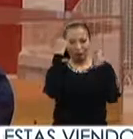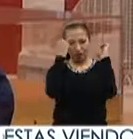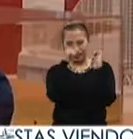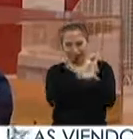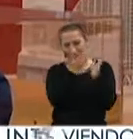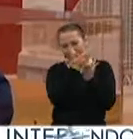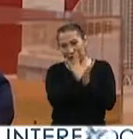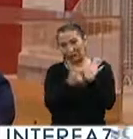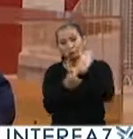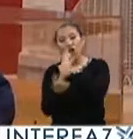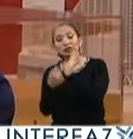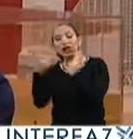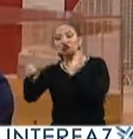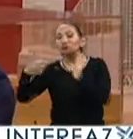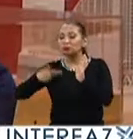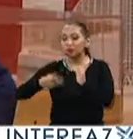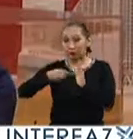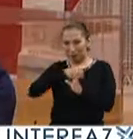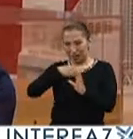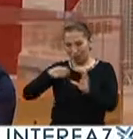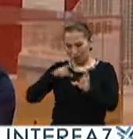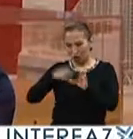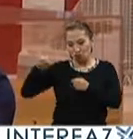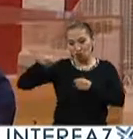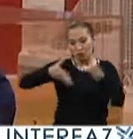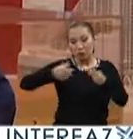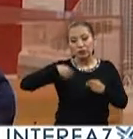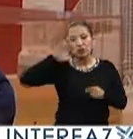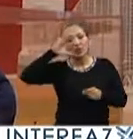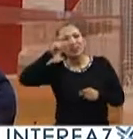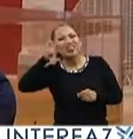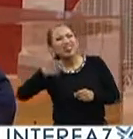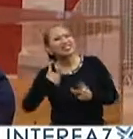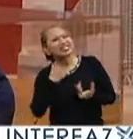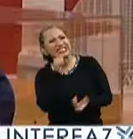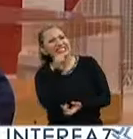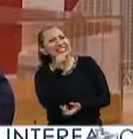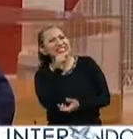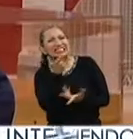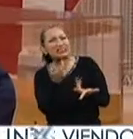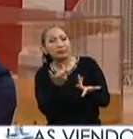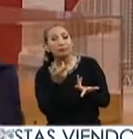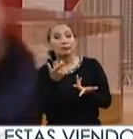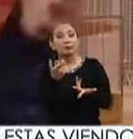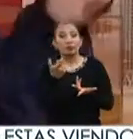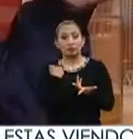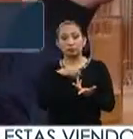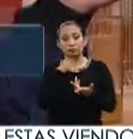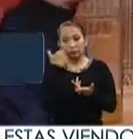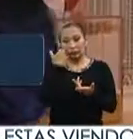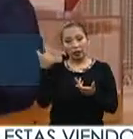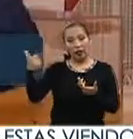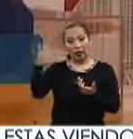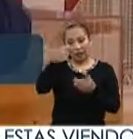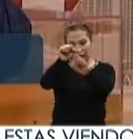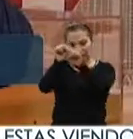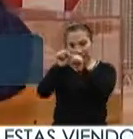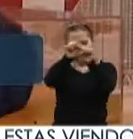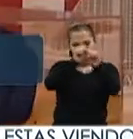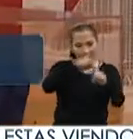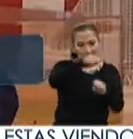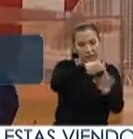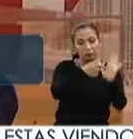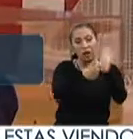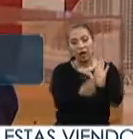exposición, aparte de mostrar las aportaciones, es generar curiosidad con el público. Entonces, lo que estamos haciendo en cada sala es